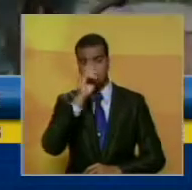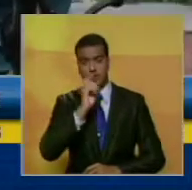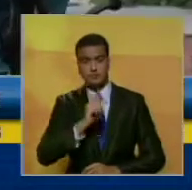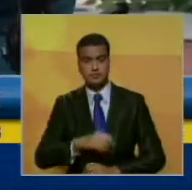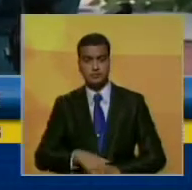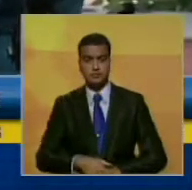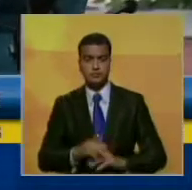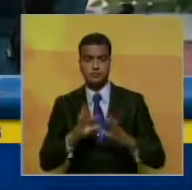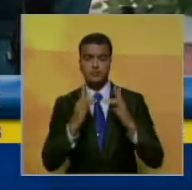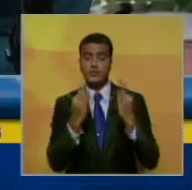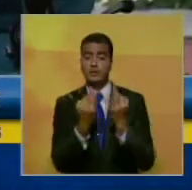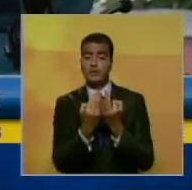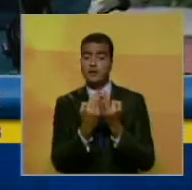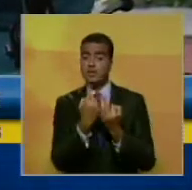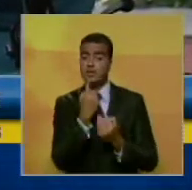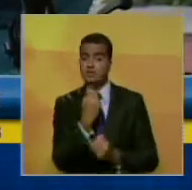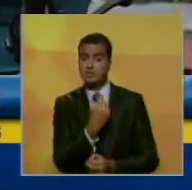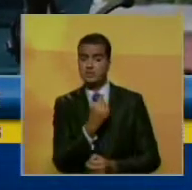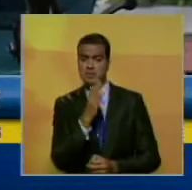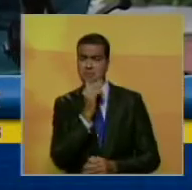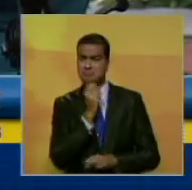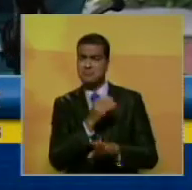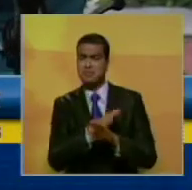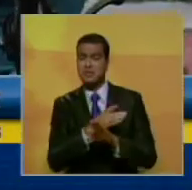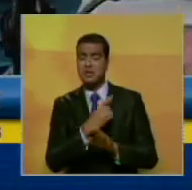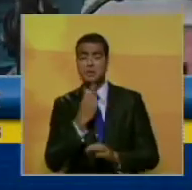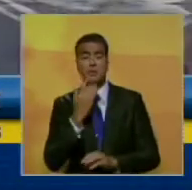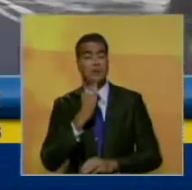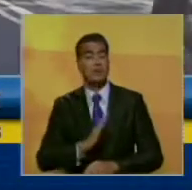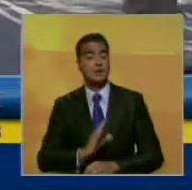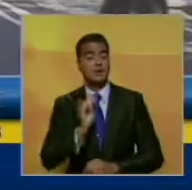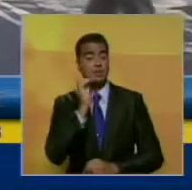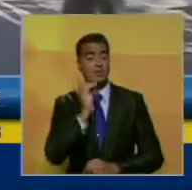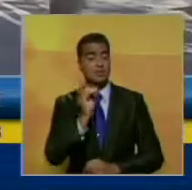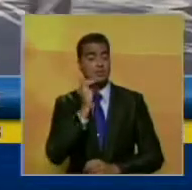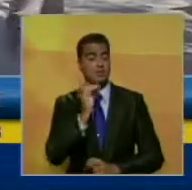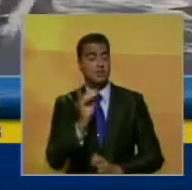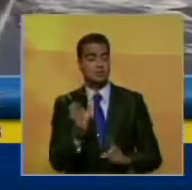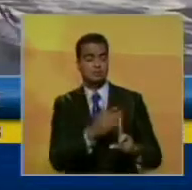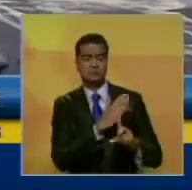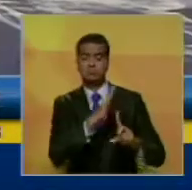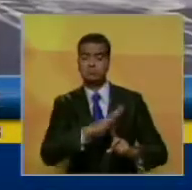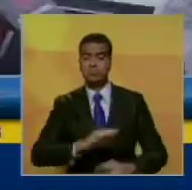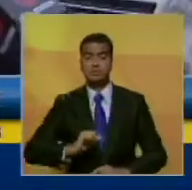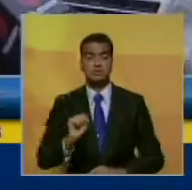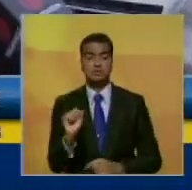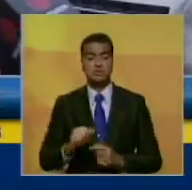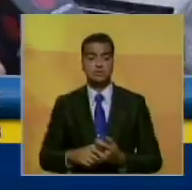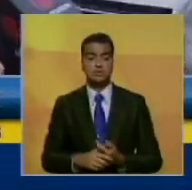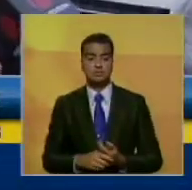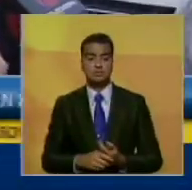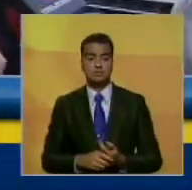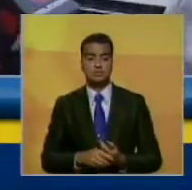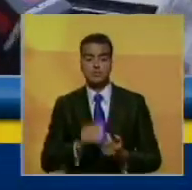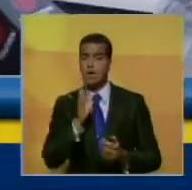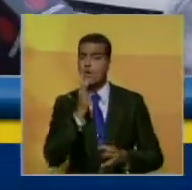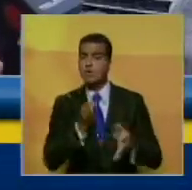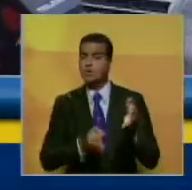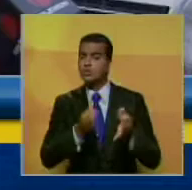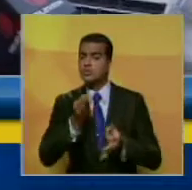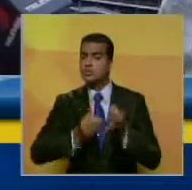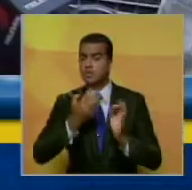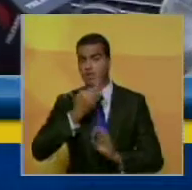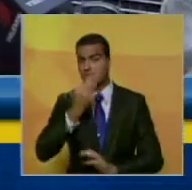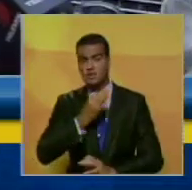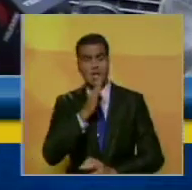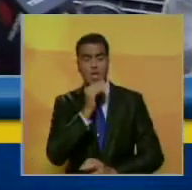años. Sus familiares aseguraron que no había razones para matarlo y denunciaron abusos policiales. No hay justicia. En realidad